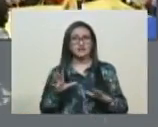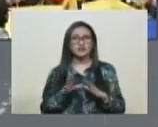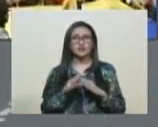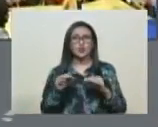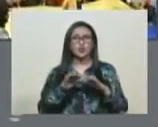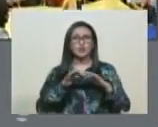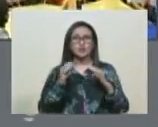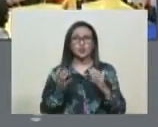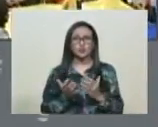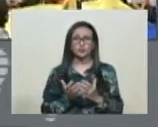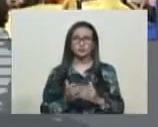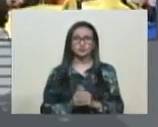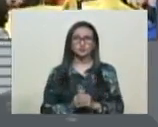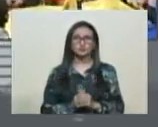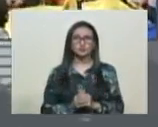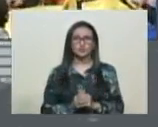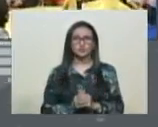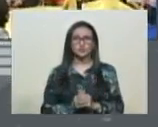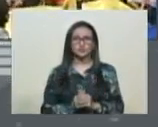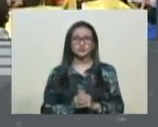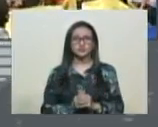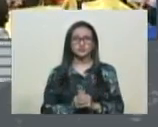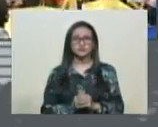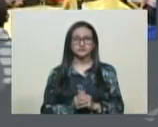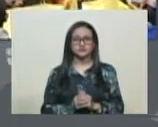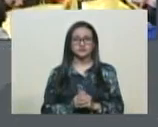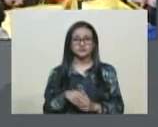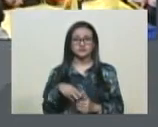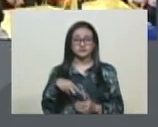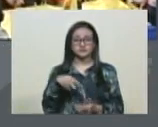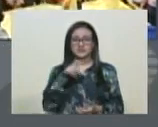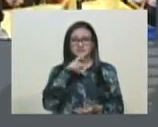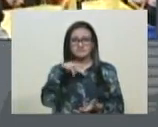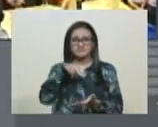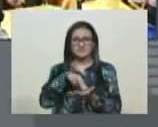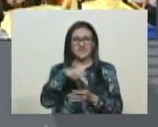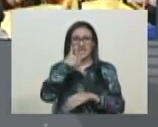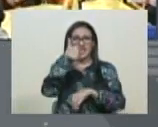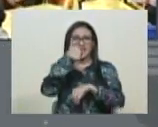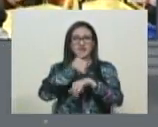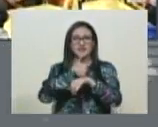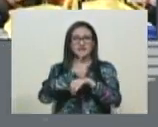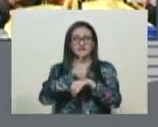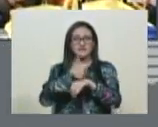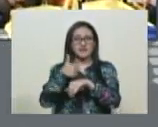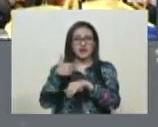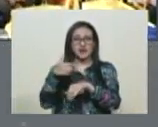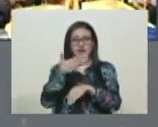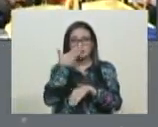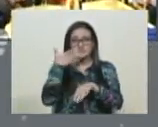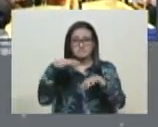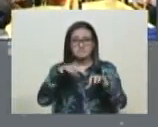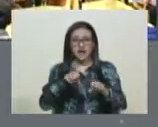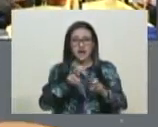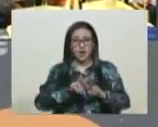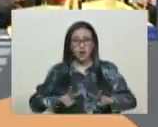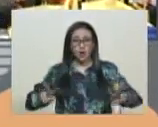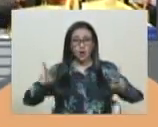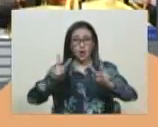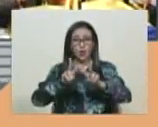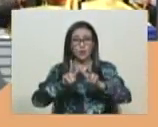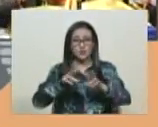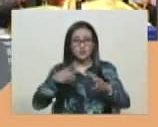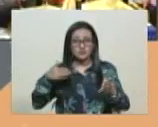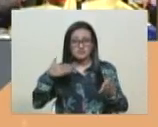entero. Allí se paró el jefe del imperio en las Naciones Unidas a amenazar